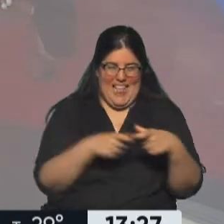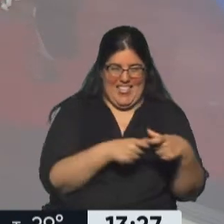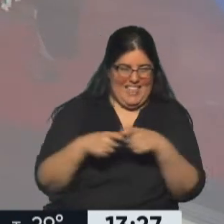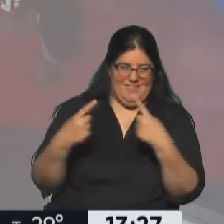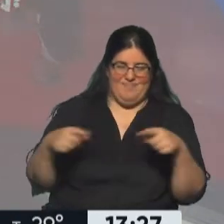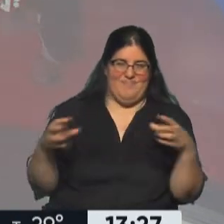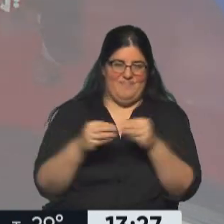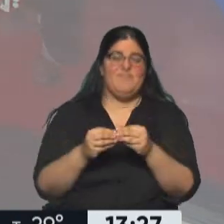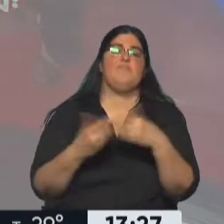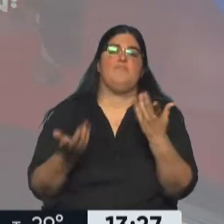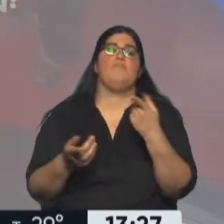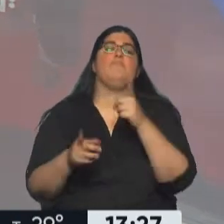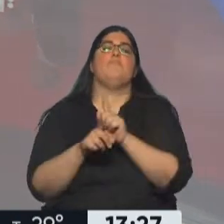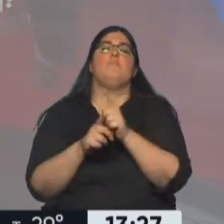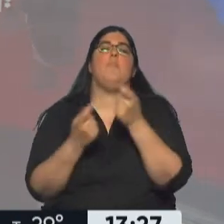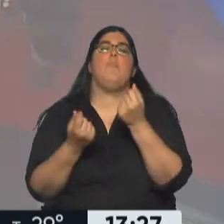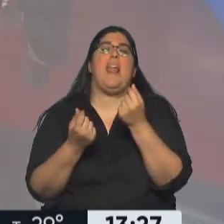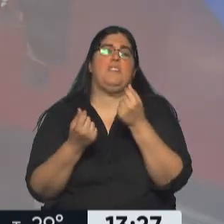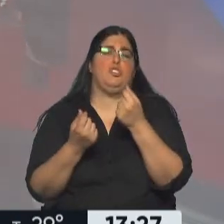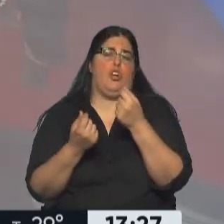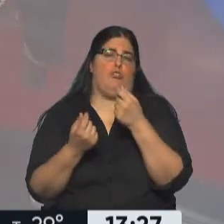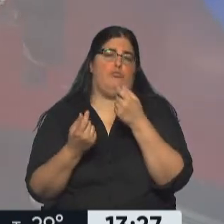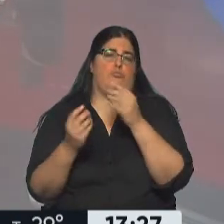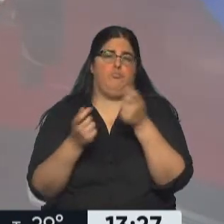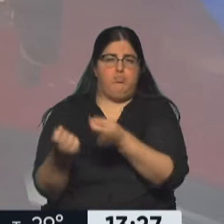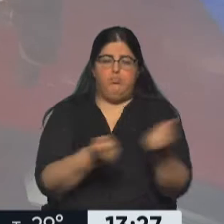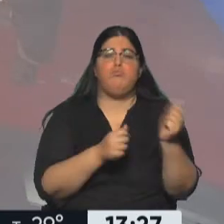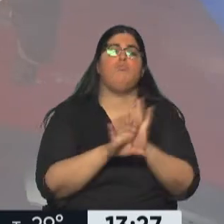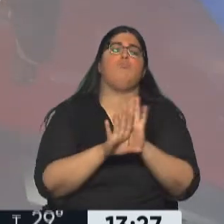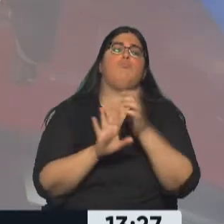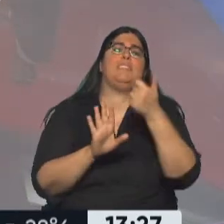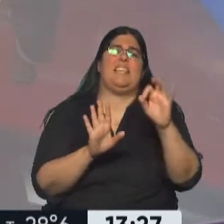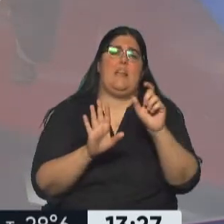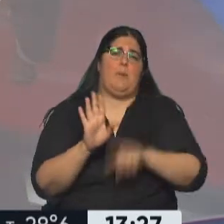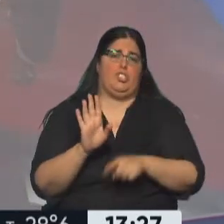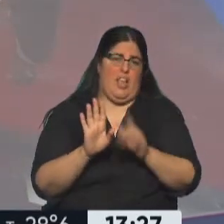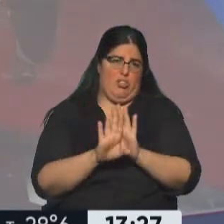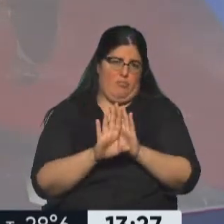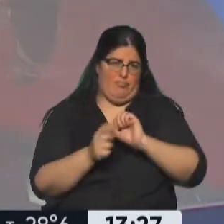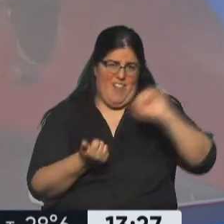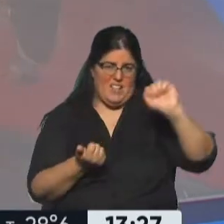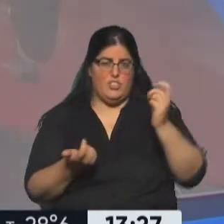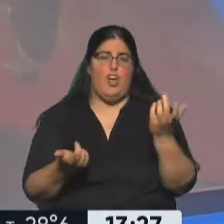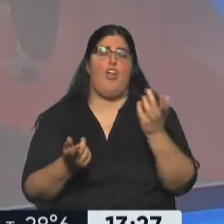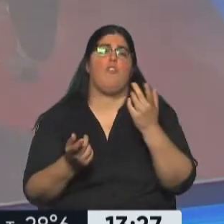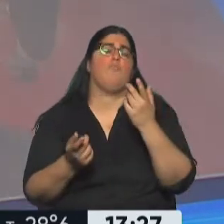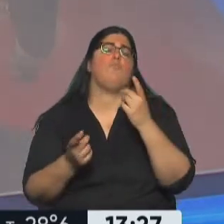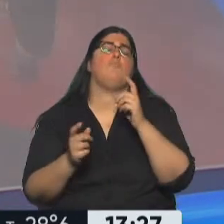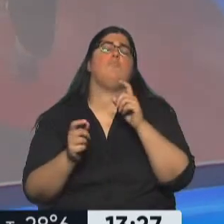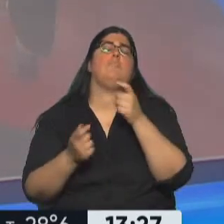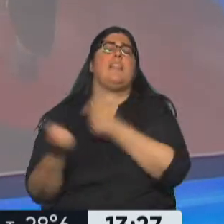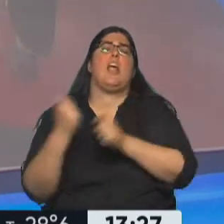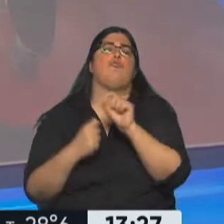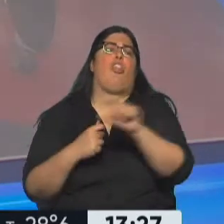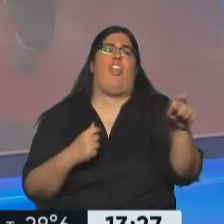la pandemia. Entonces los precios minoristas aumentaron 60% en los mercados regulados, es decir, en las tiendas del Estado,